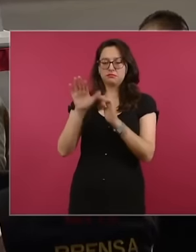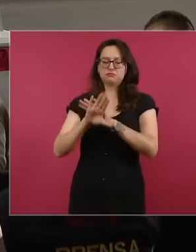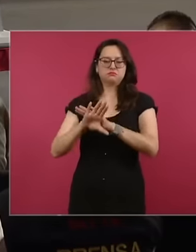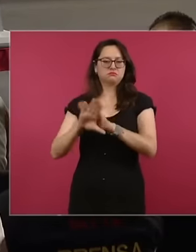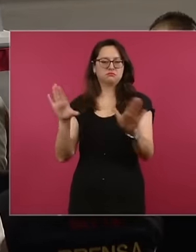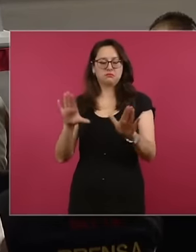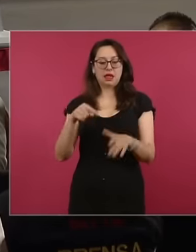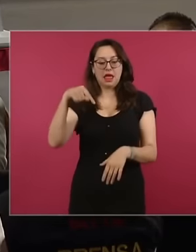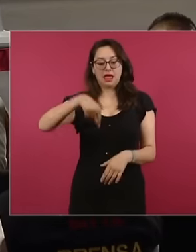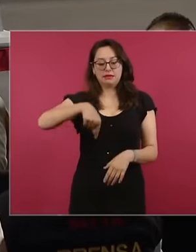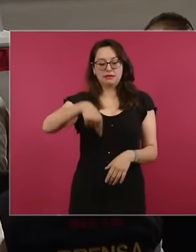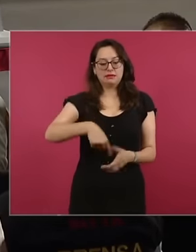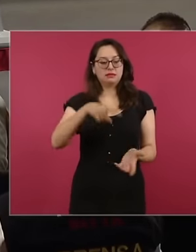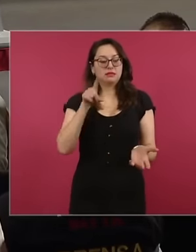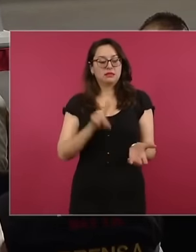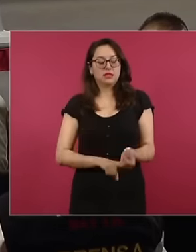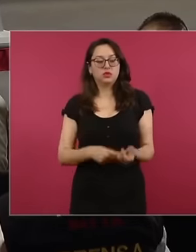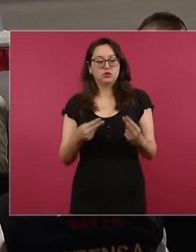O sea,